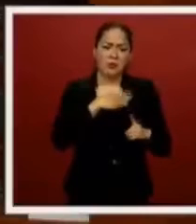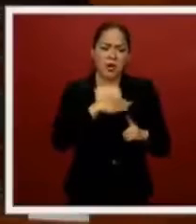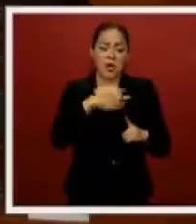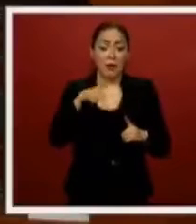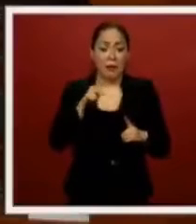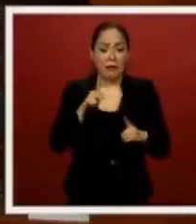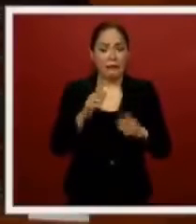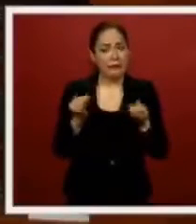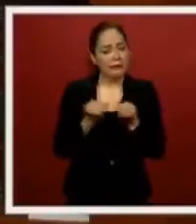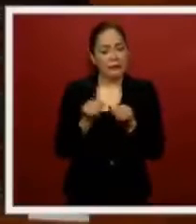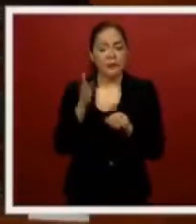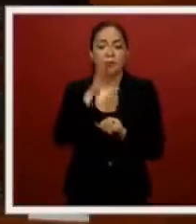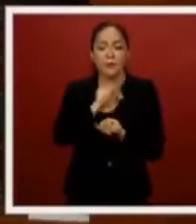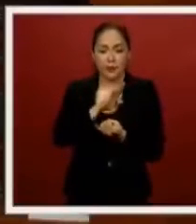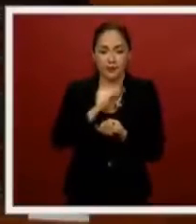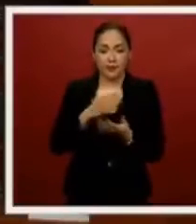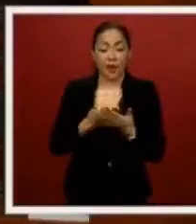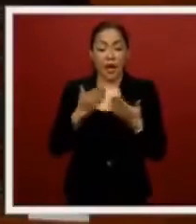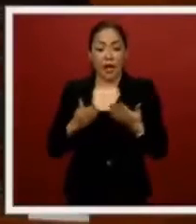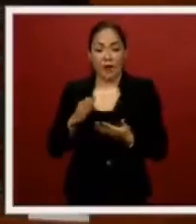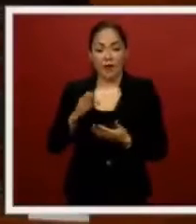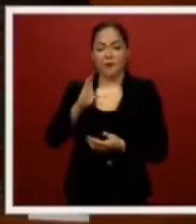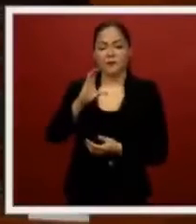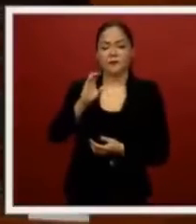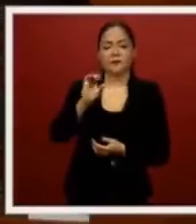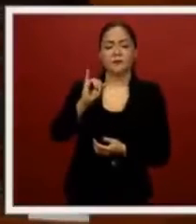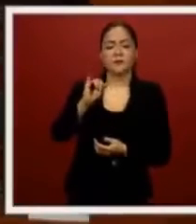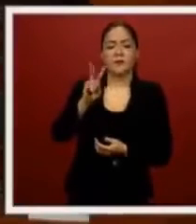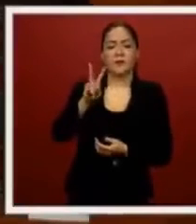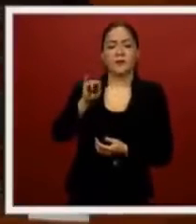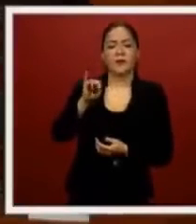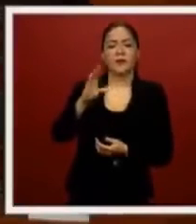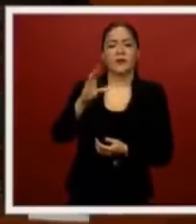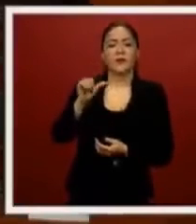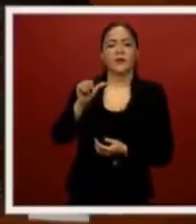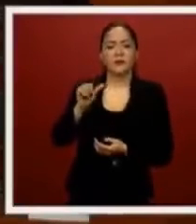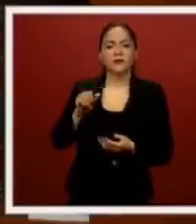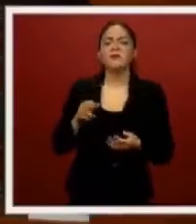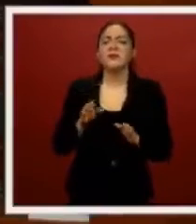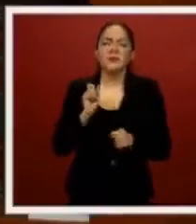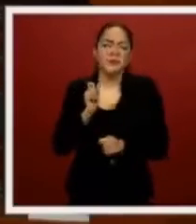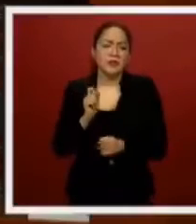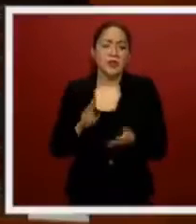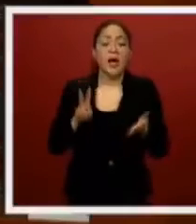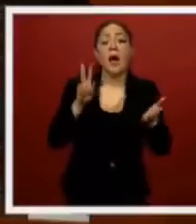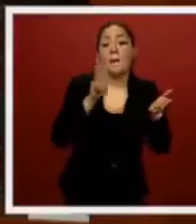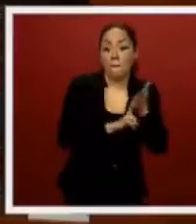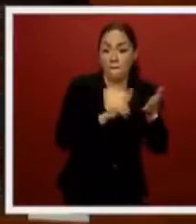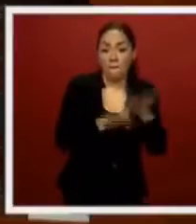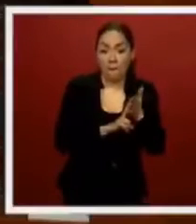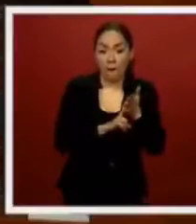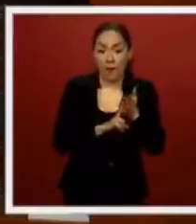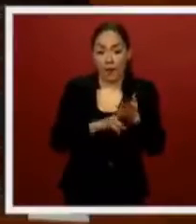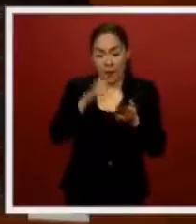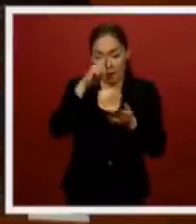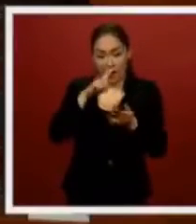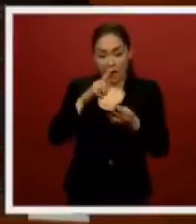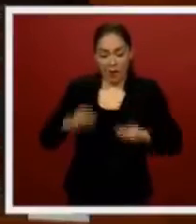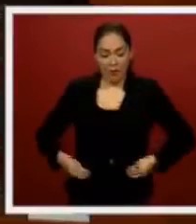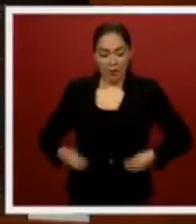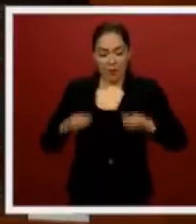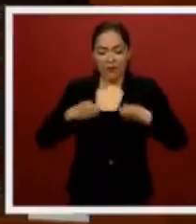desventajas. Luego, la parte cívica. La parte cívica es la que nos ayuda a los valores para vivir en